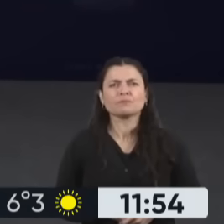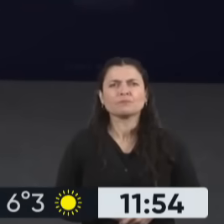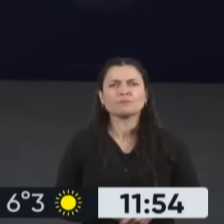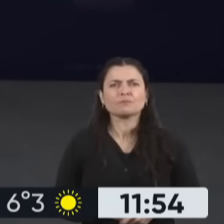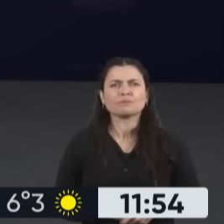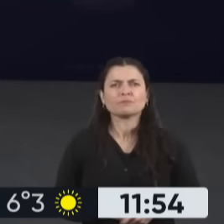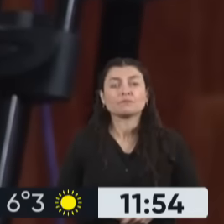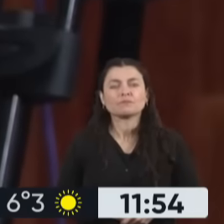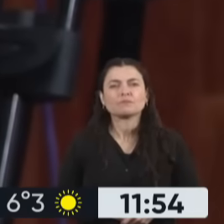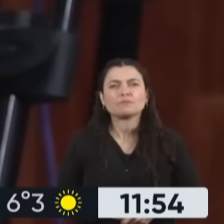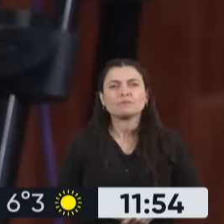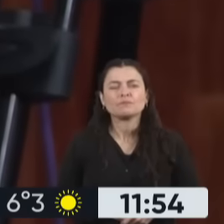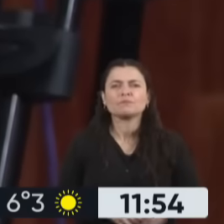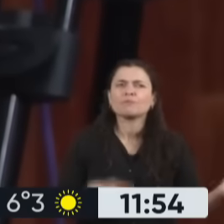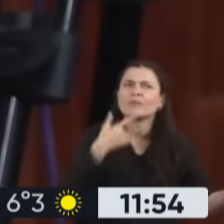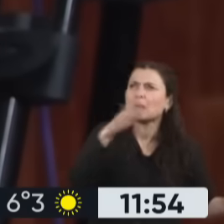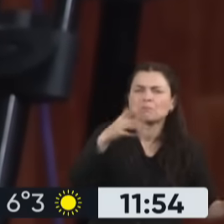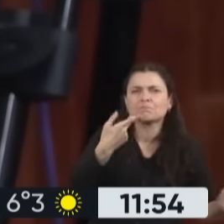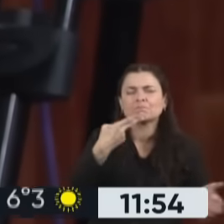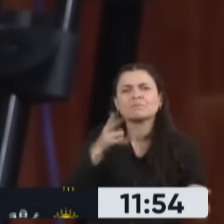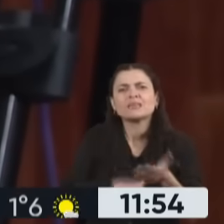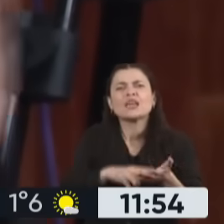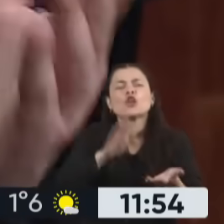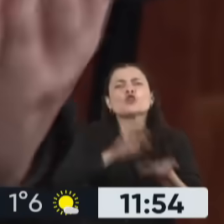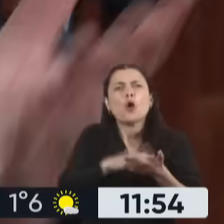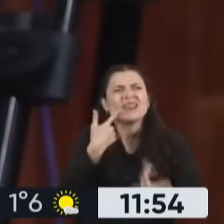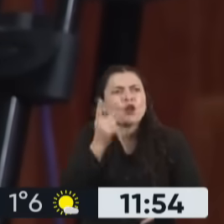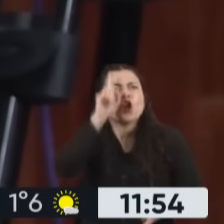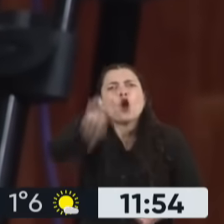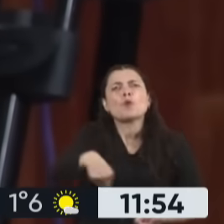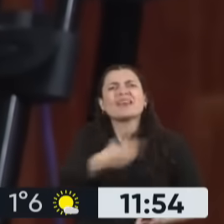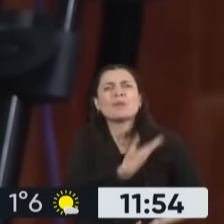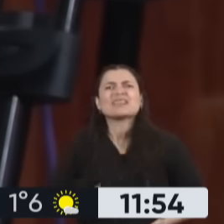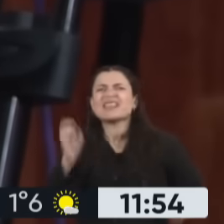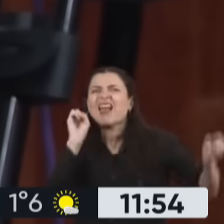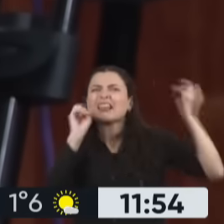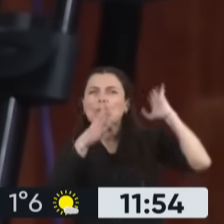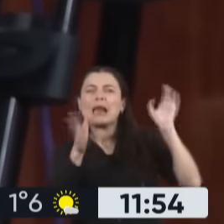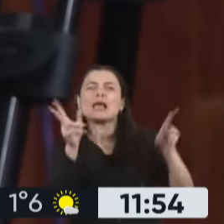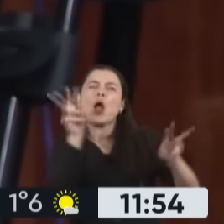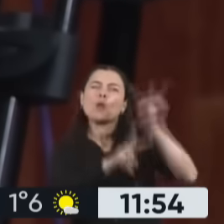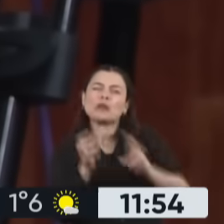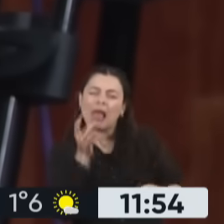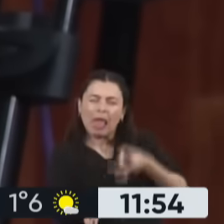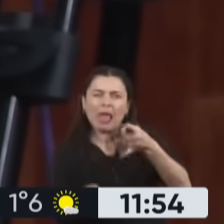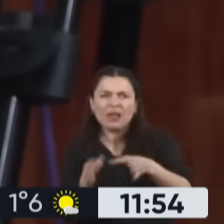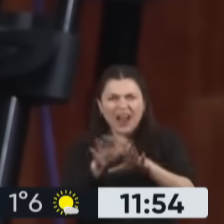¿Cómo se explica el ataque del presidente con respecto a esto de los niños y se va a borrar esa publicación lamentable, esto corre por mi cuenta, contra